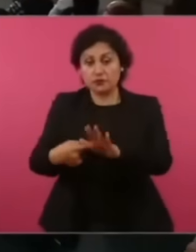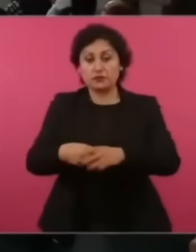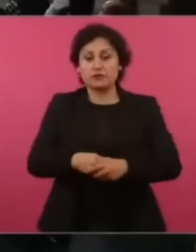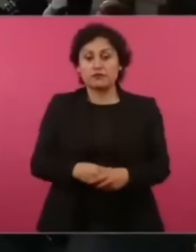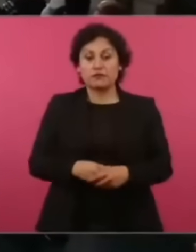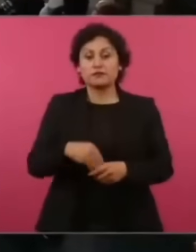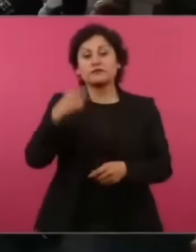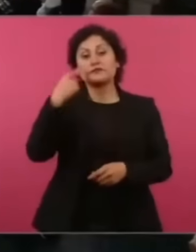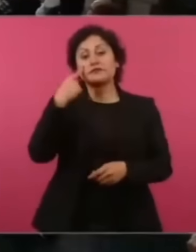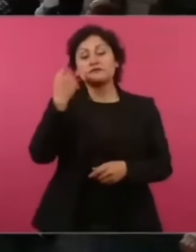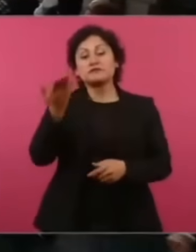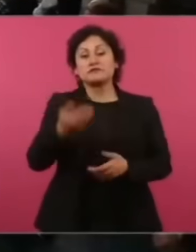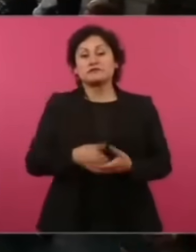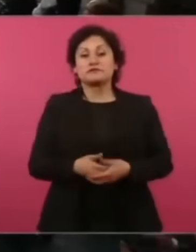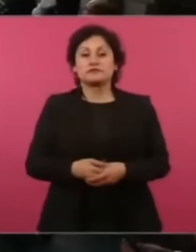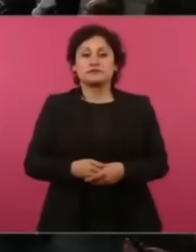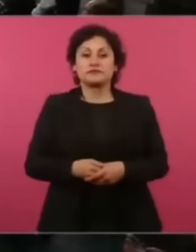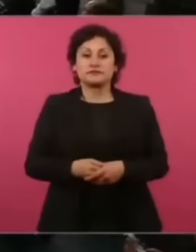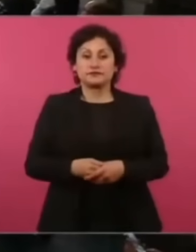miren eso.